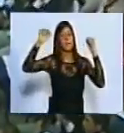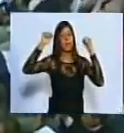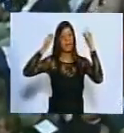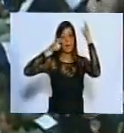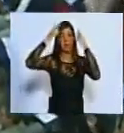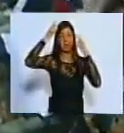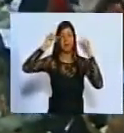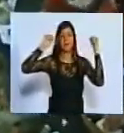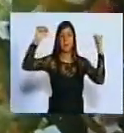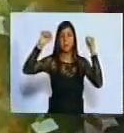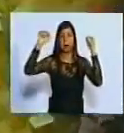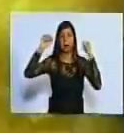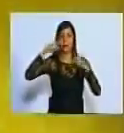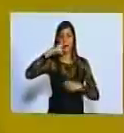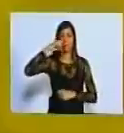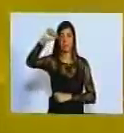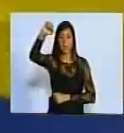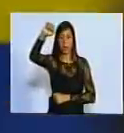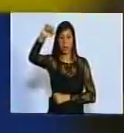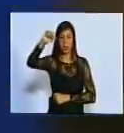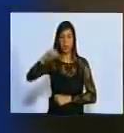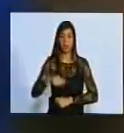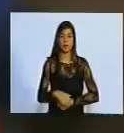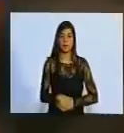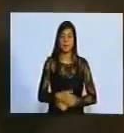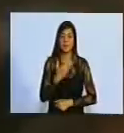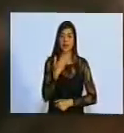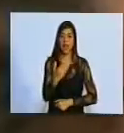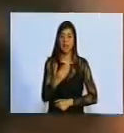Maduro! Muchas gracias.